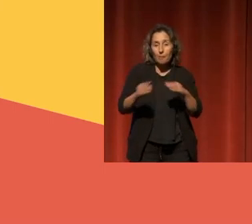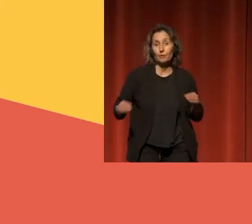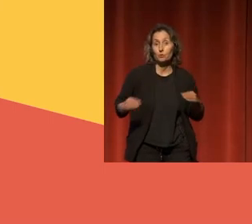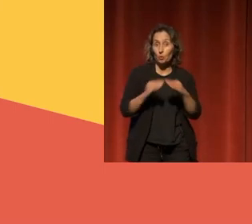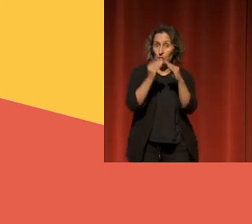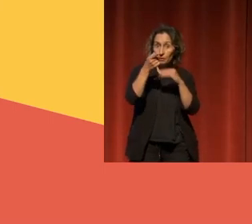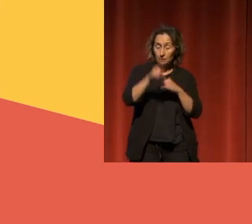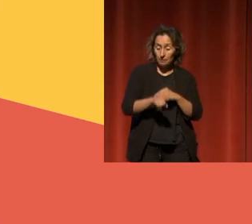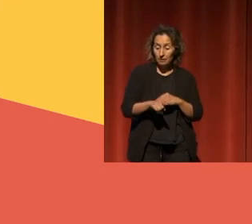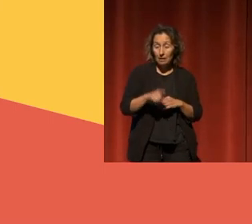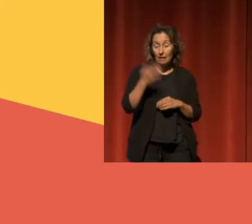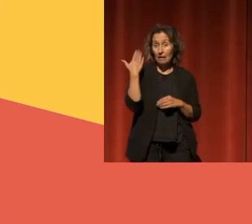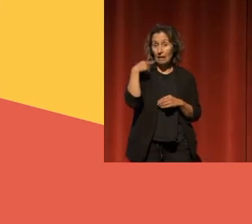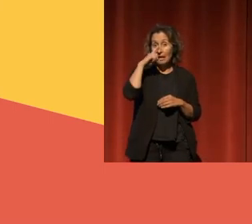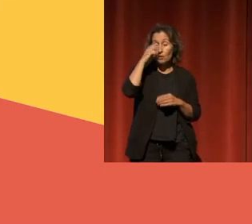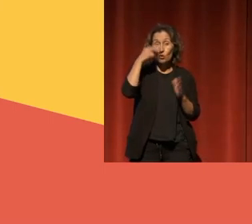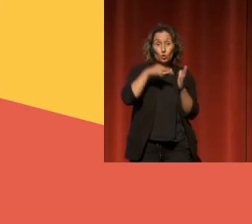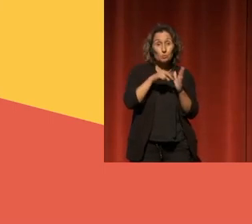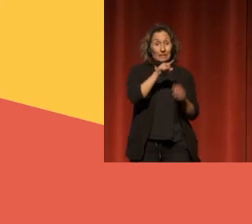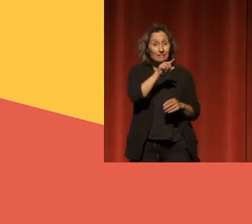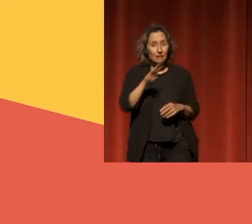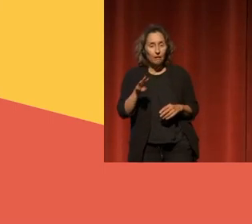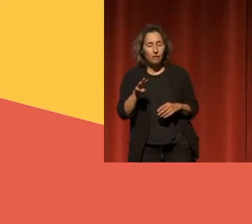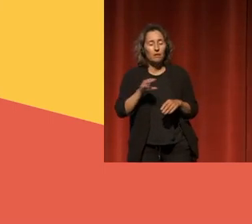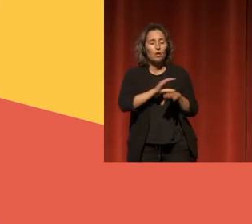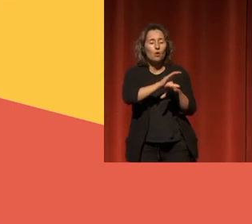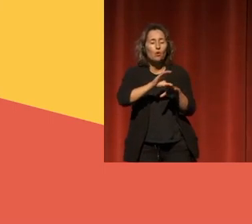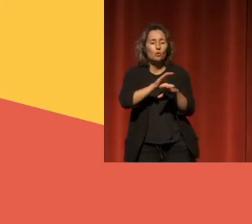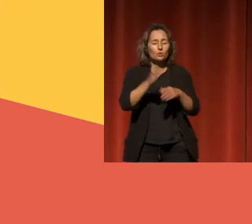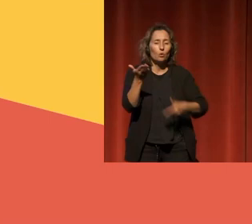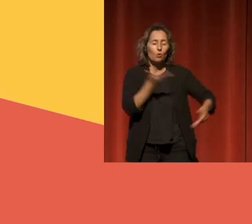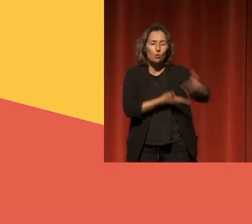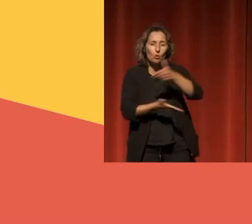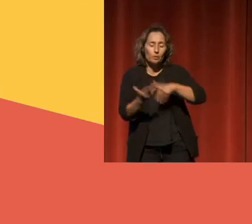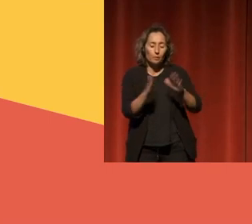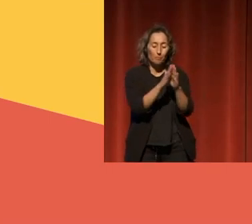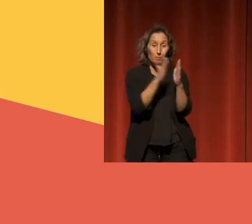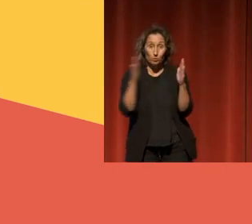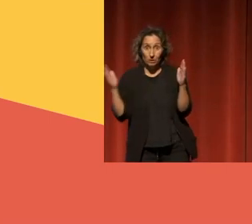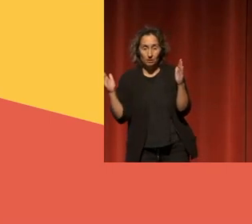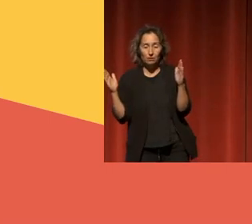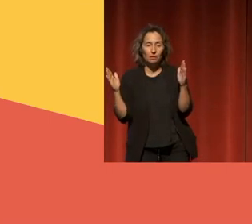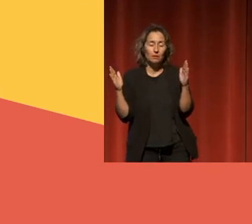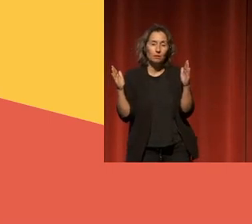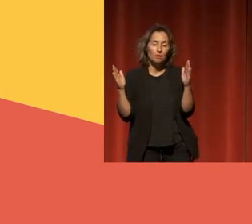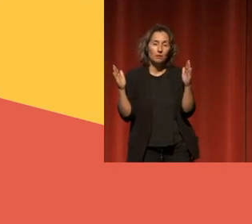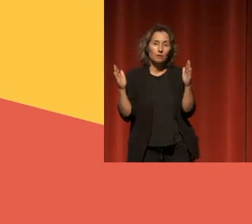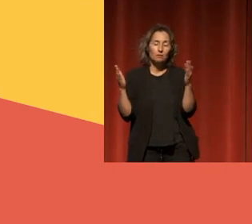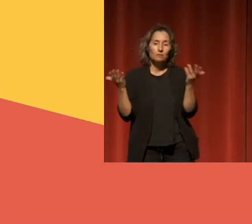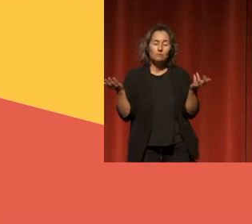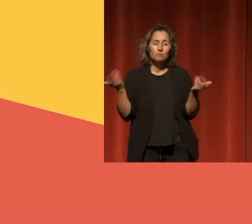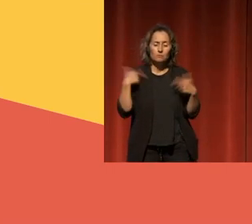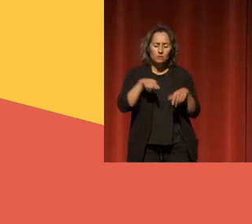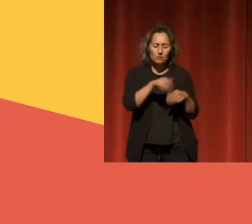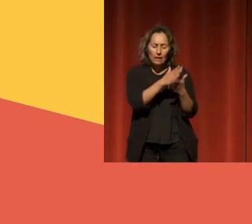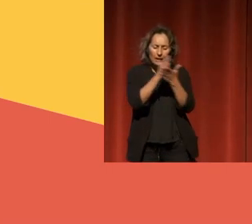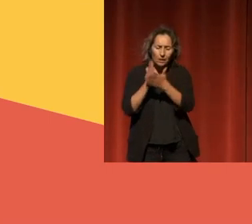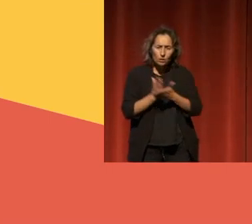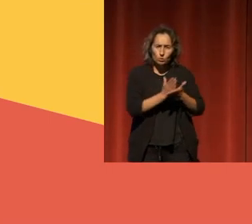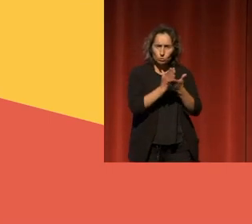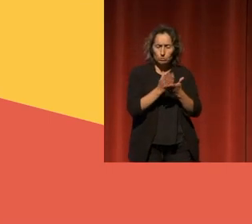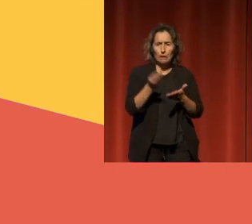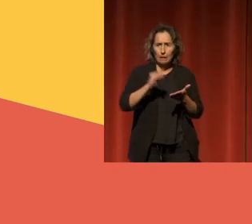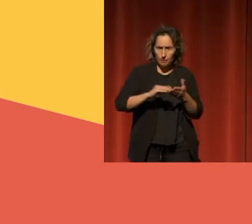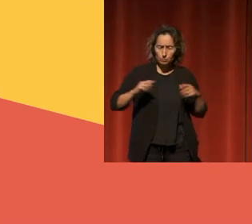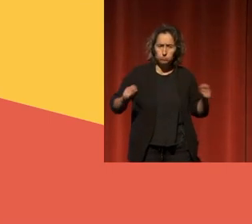bien en el año 2013 el consejo de cooperación bibliotecaria bueno realizó un estudio que además fue